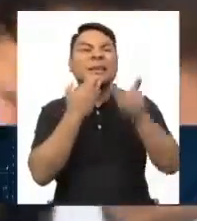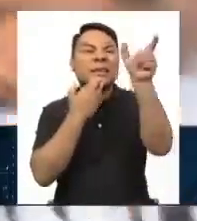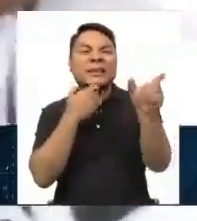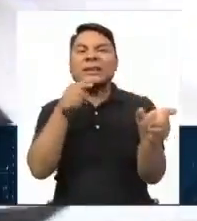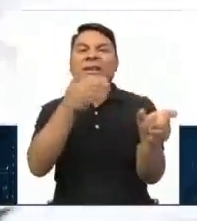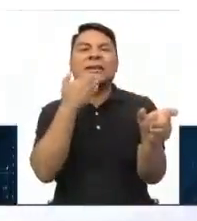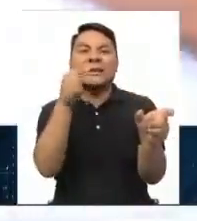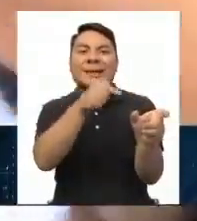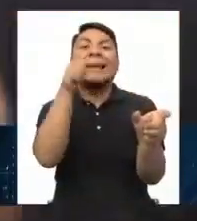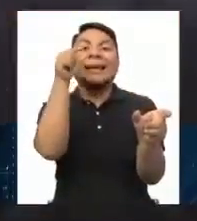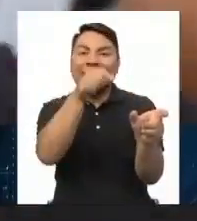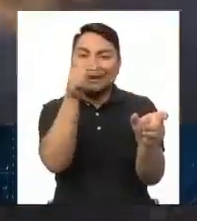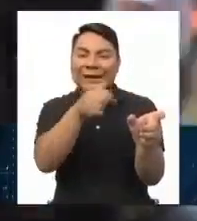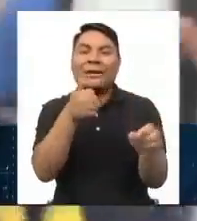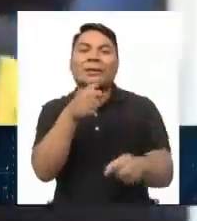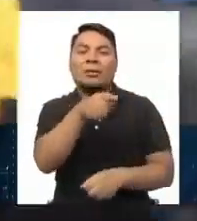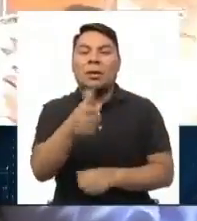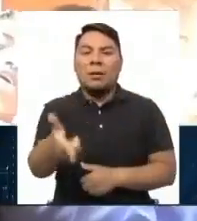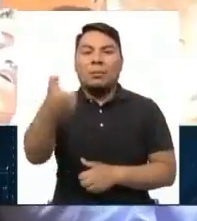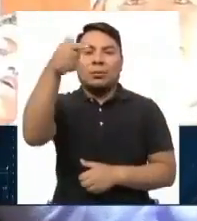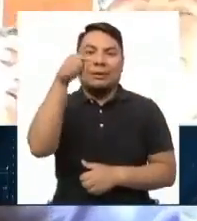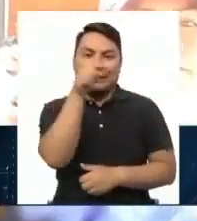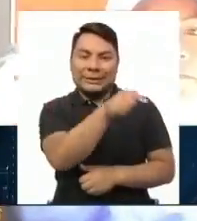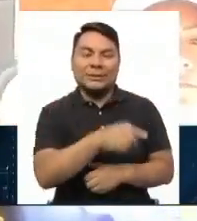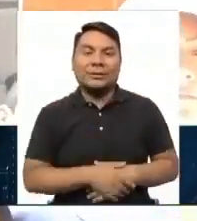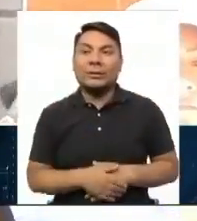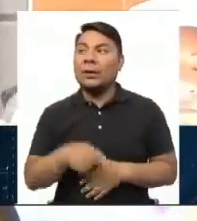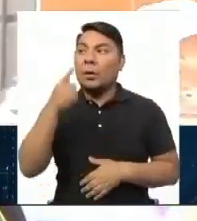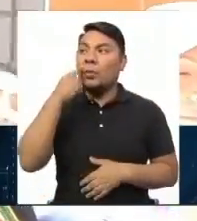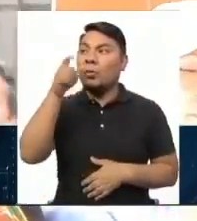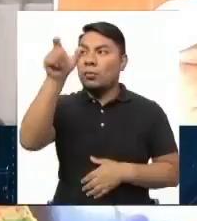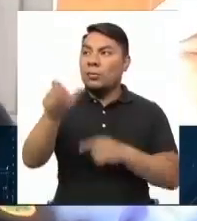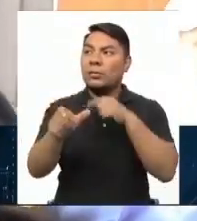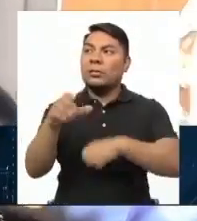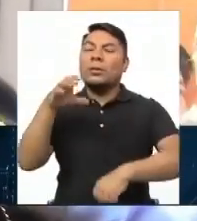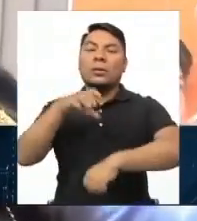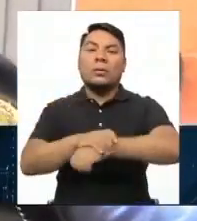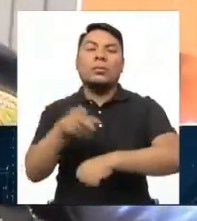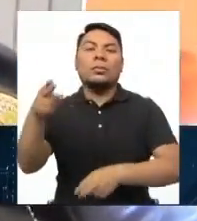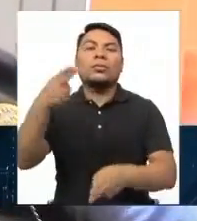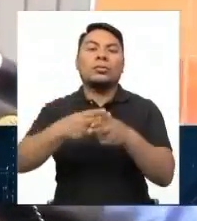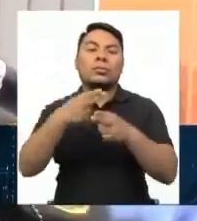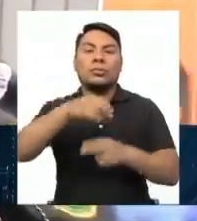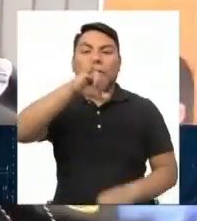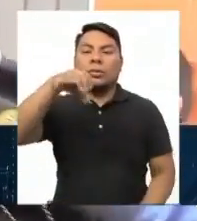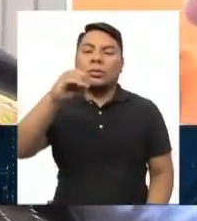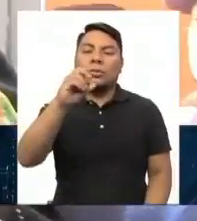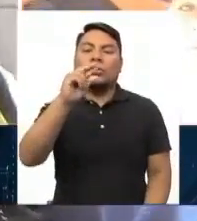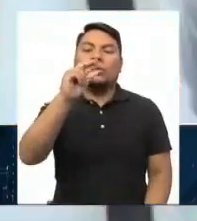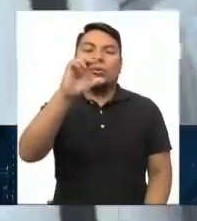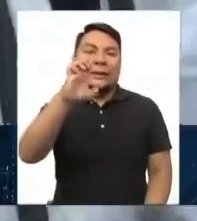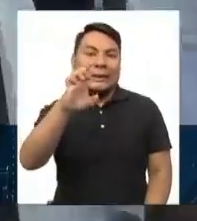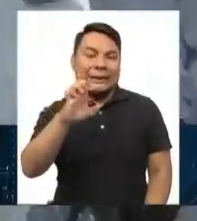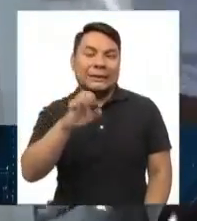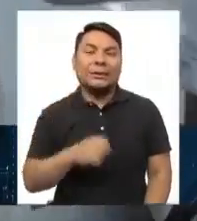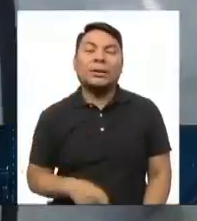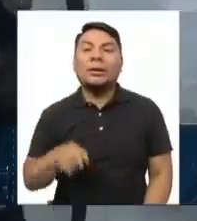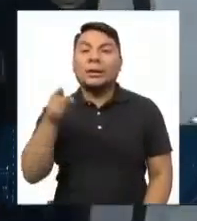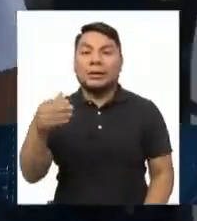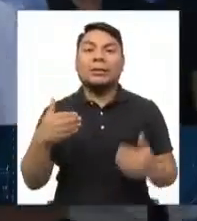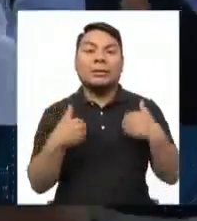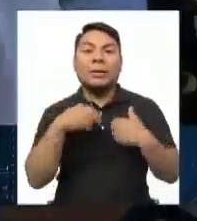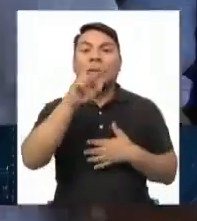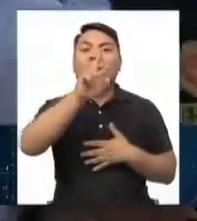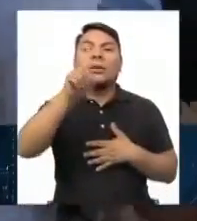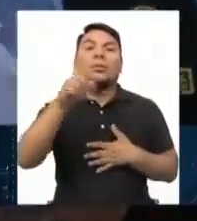menos quien perpetró el disparo. Este delincuente fue identificado como Jorge Luis Martínez Vigos, tiene